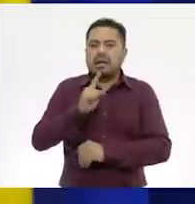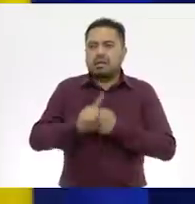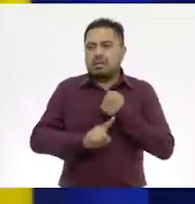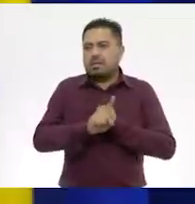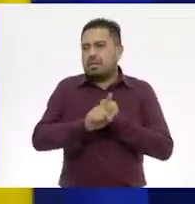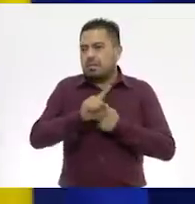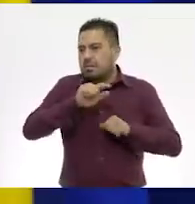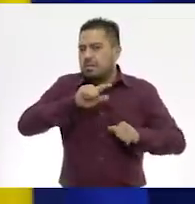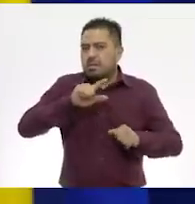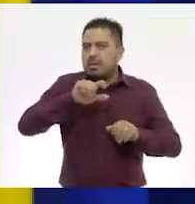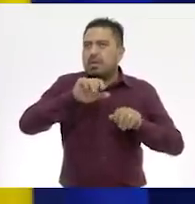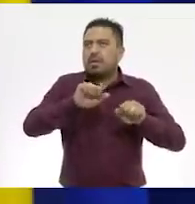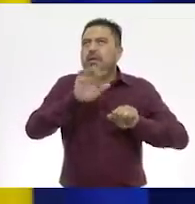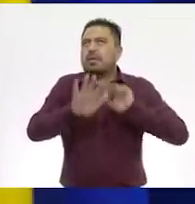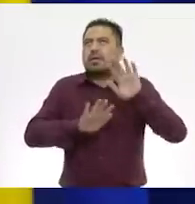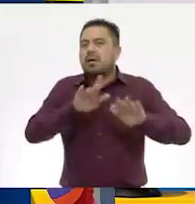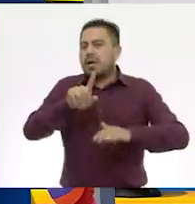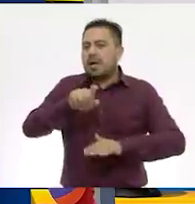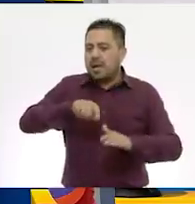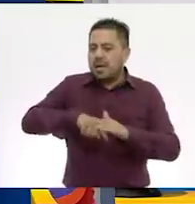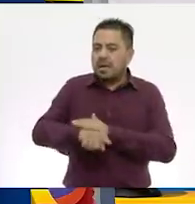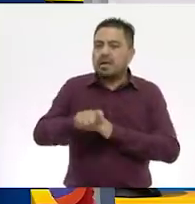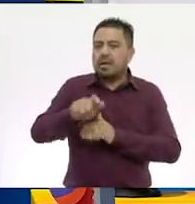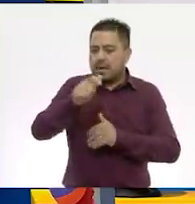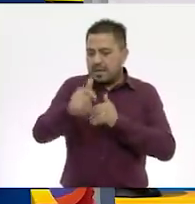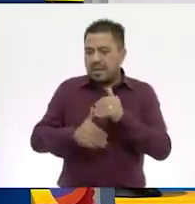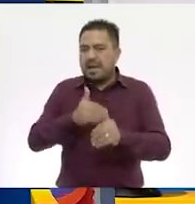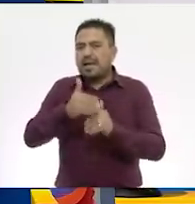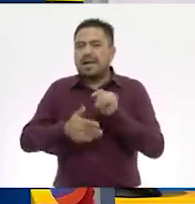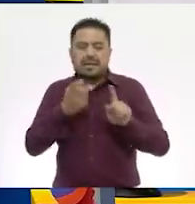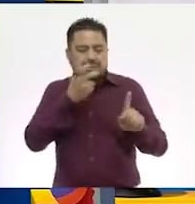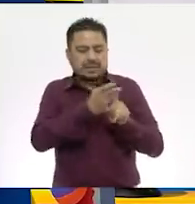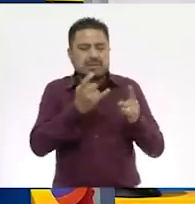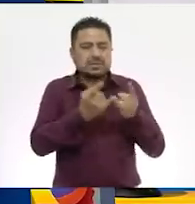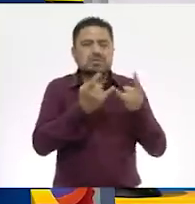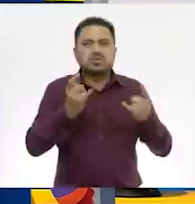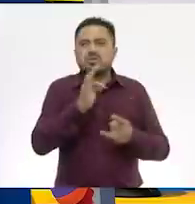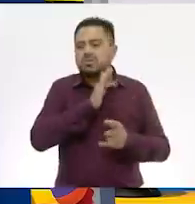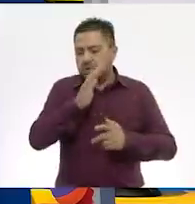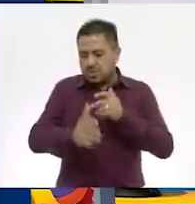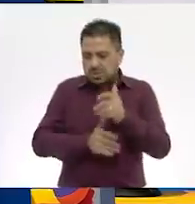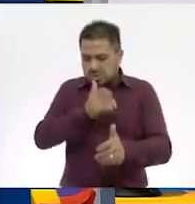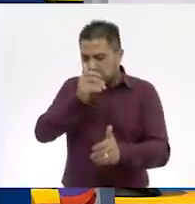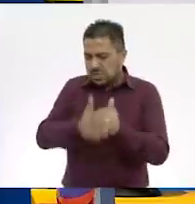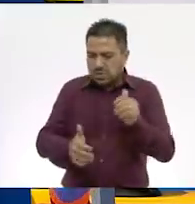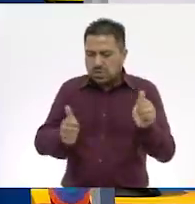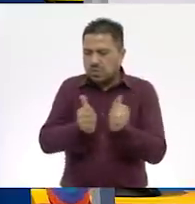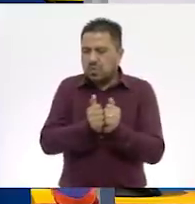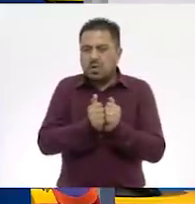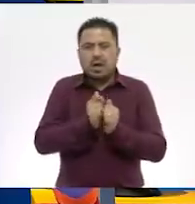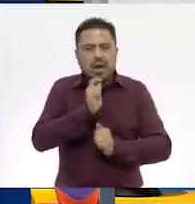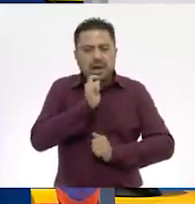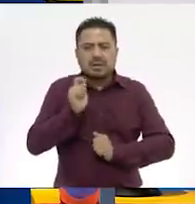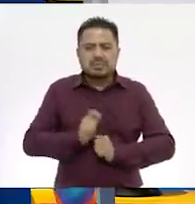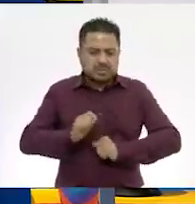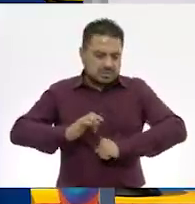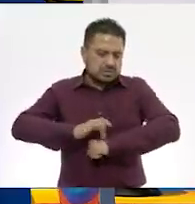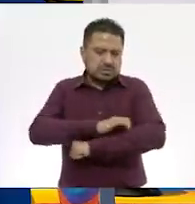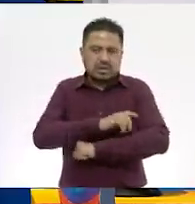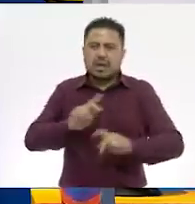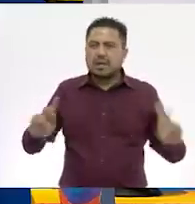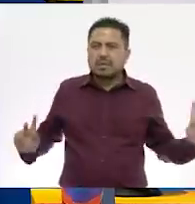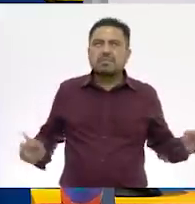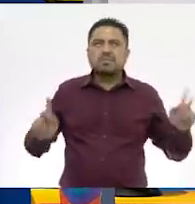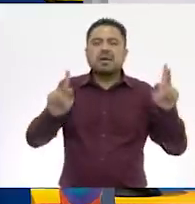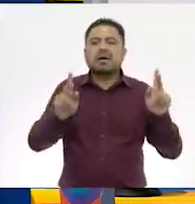negativo cuando estuvo a punto de ahogarse. Al final, esa historia pudo haber terminado en una amistad entre la hormiga y